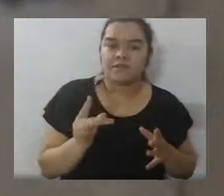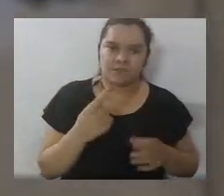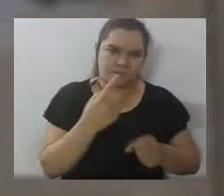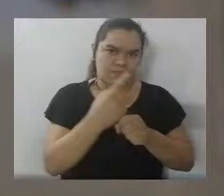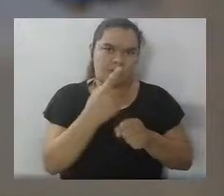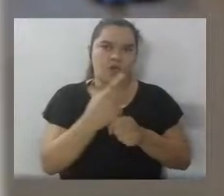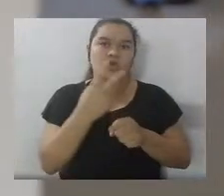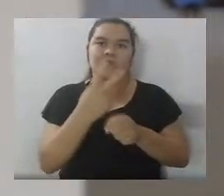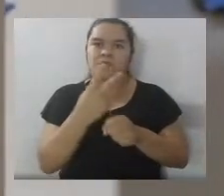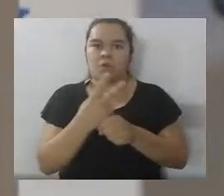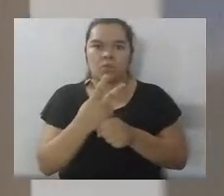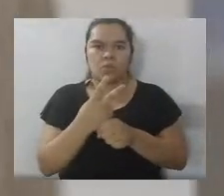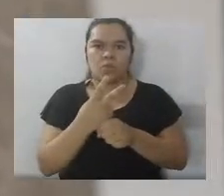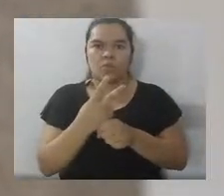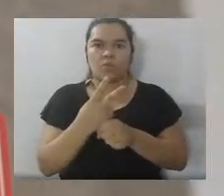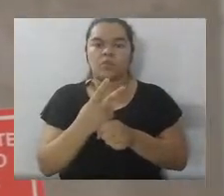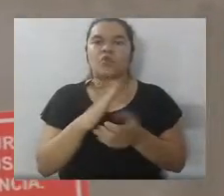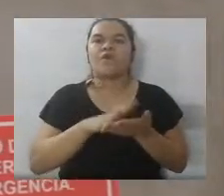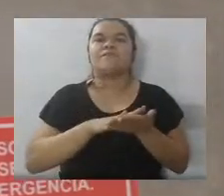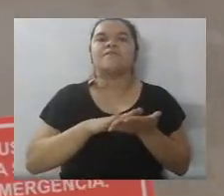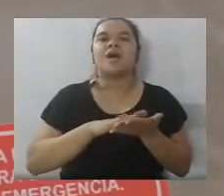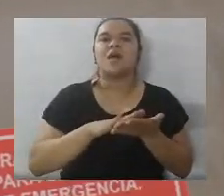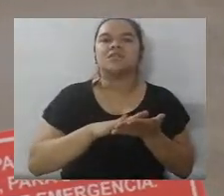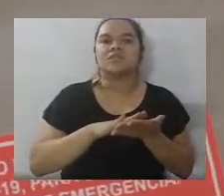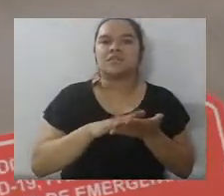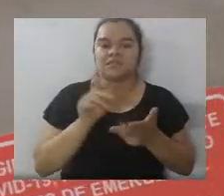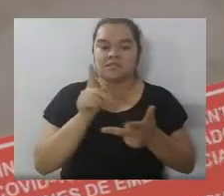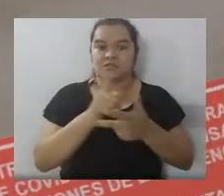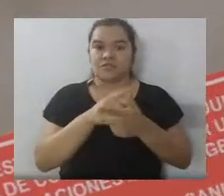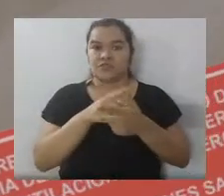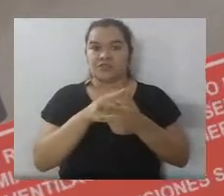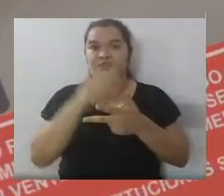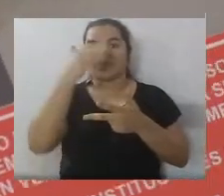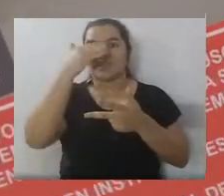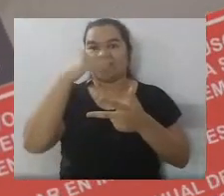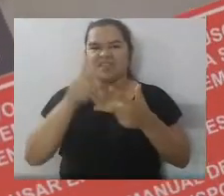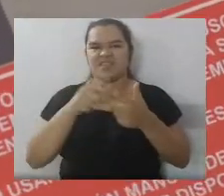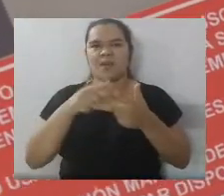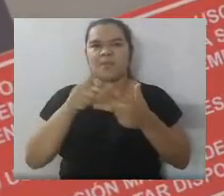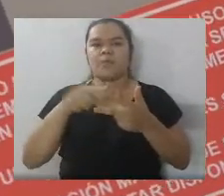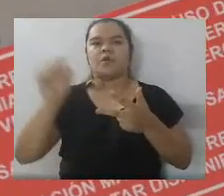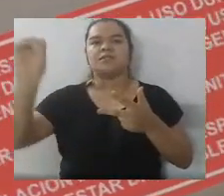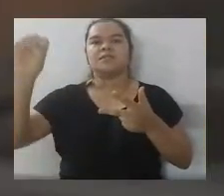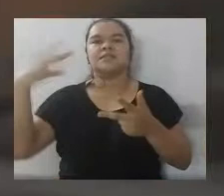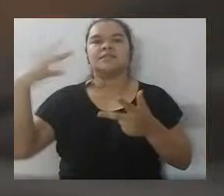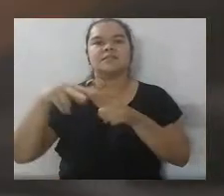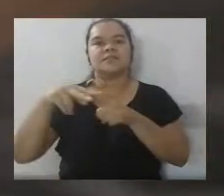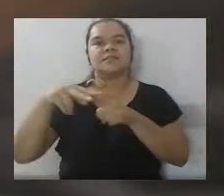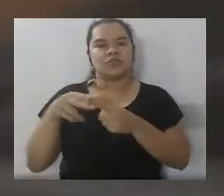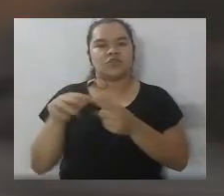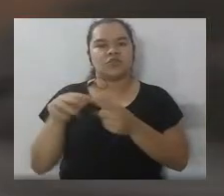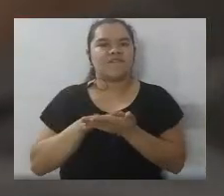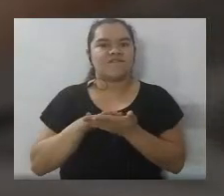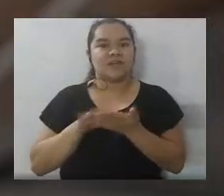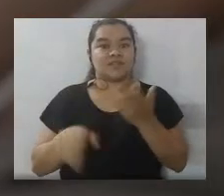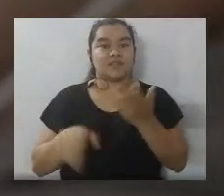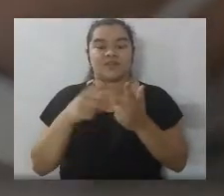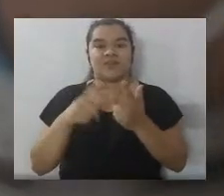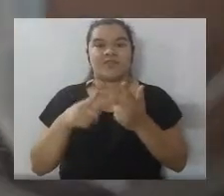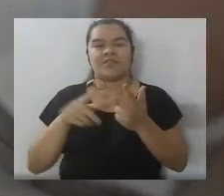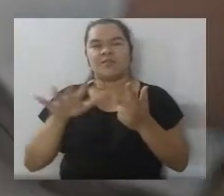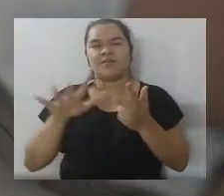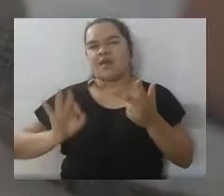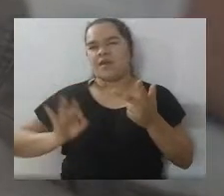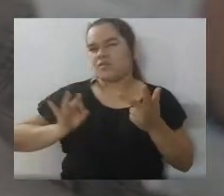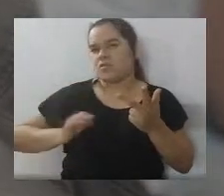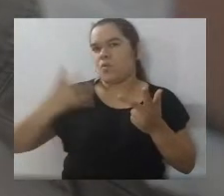y segundo año, todo es el ciclo básico, después vemos las tecnologías básicas, y por fin, ya a partir